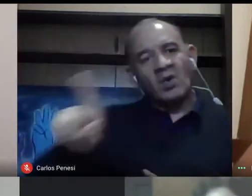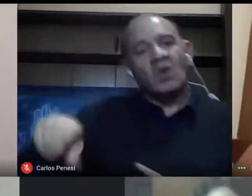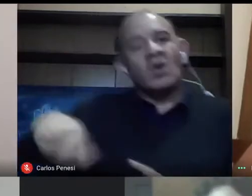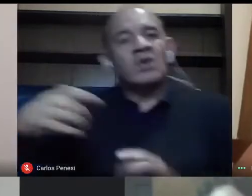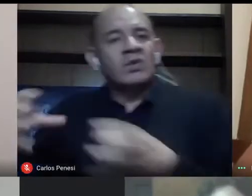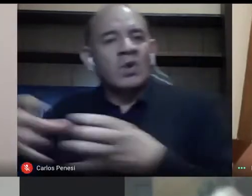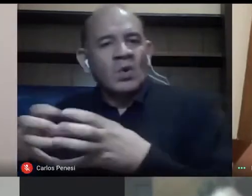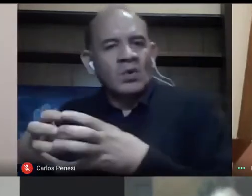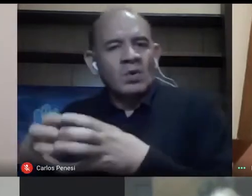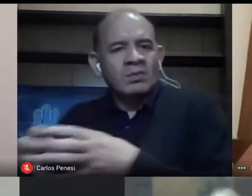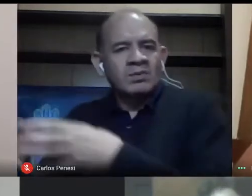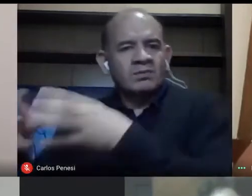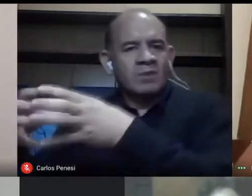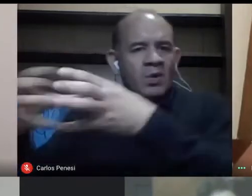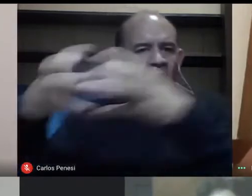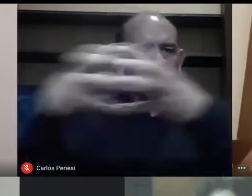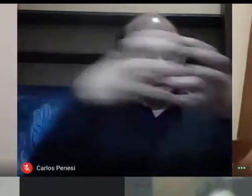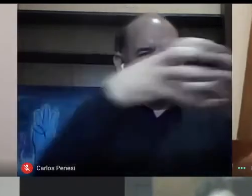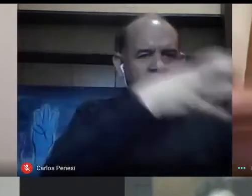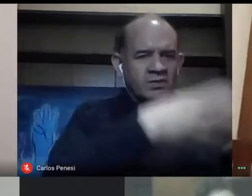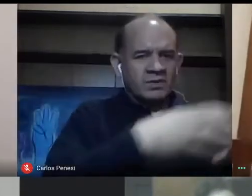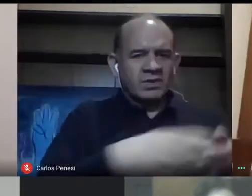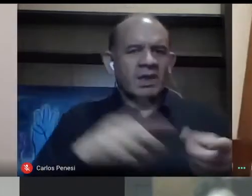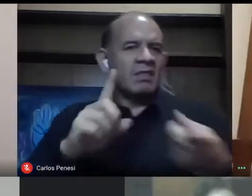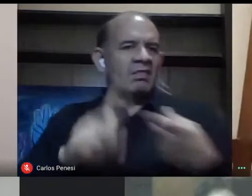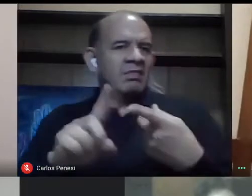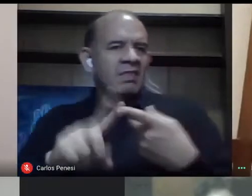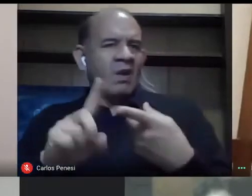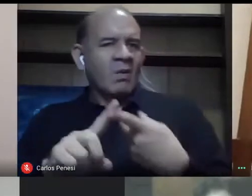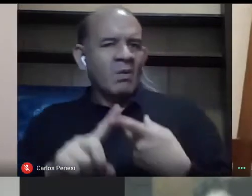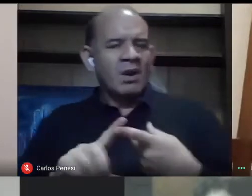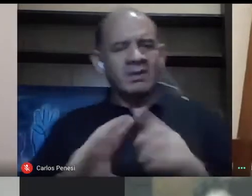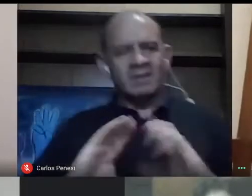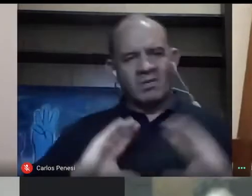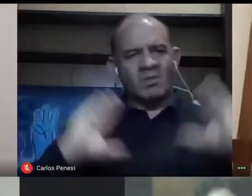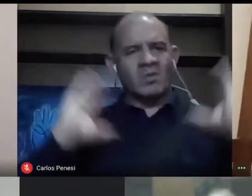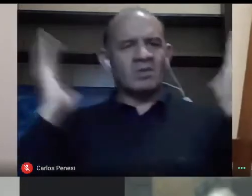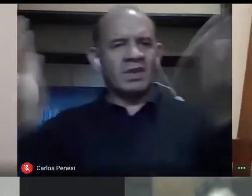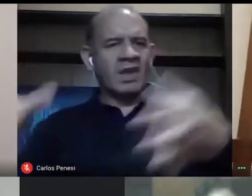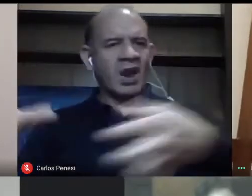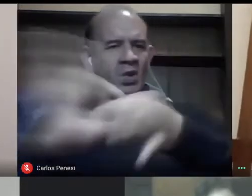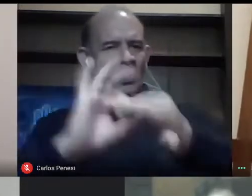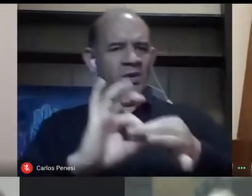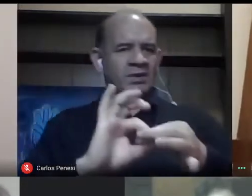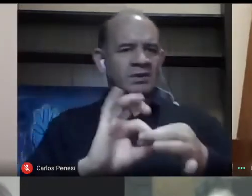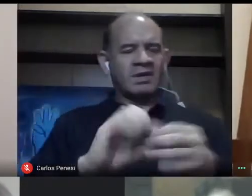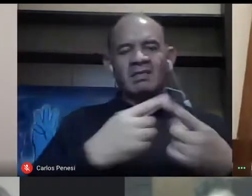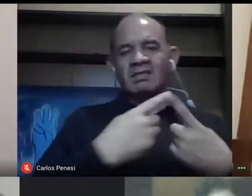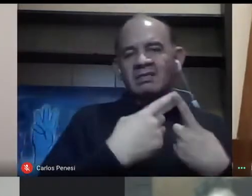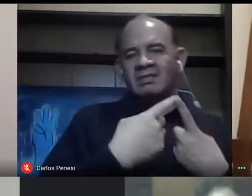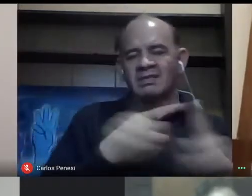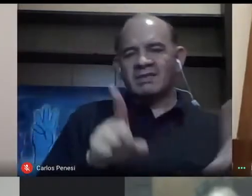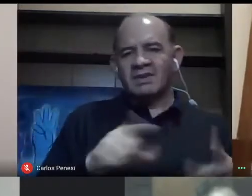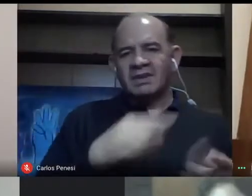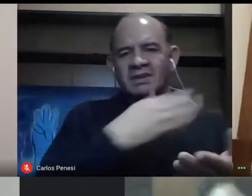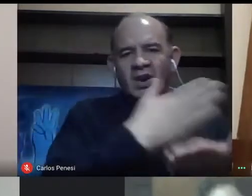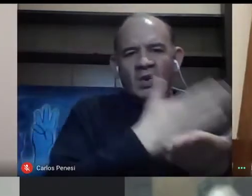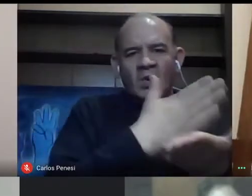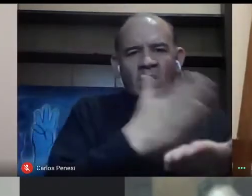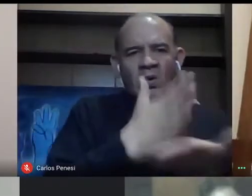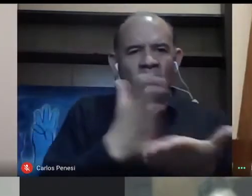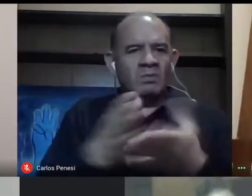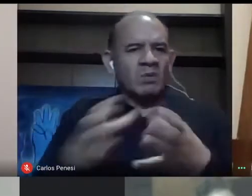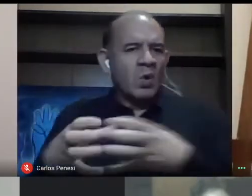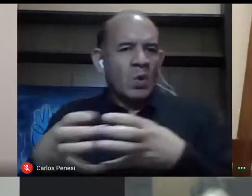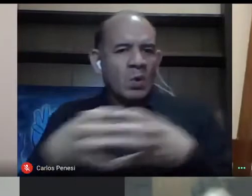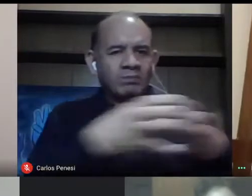Digamos, esto es importante cuando se busca un tratado, cuando se logra un tratado a nivel internacional, que hay que pensar en los distintos grupos, en los